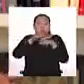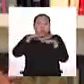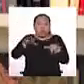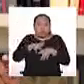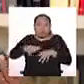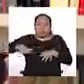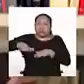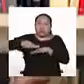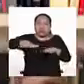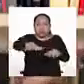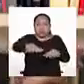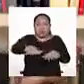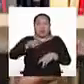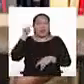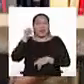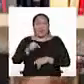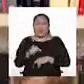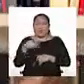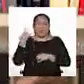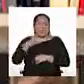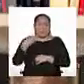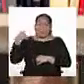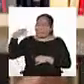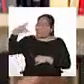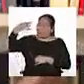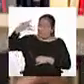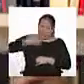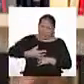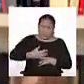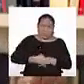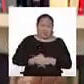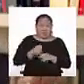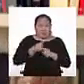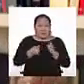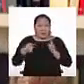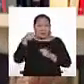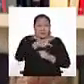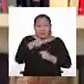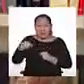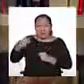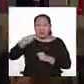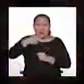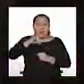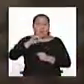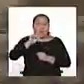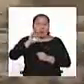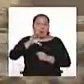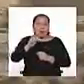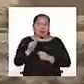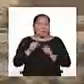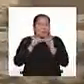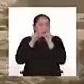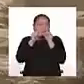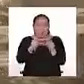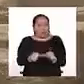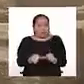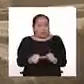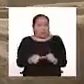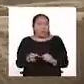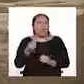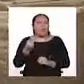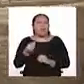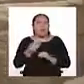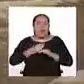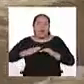adaptarse. Entonces, ¿alguna huaca de Lima ha sido afectada con las inundaciones? Ninguna, porque todas están